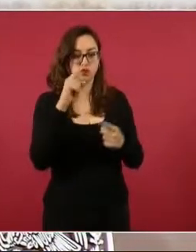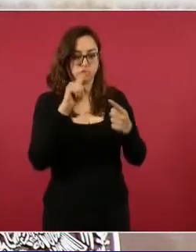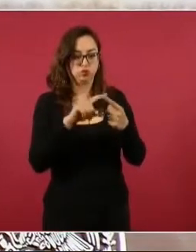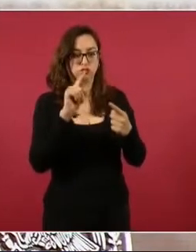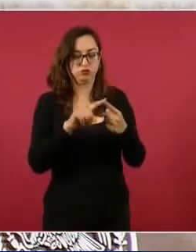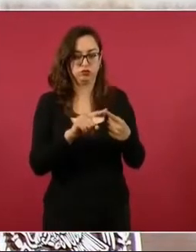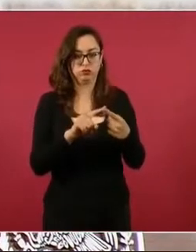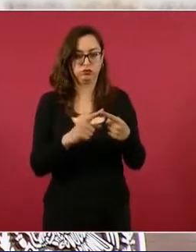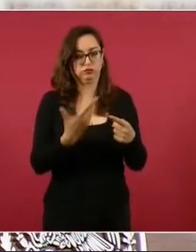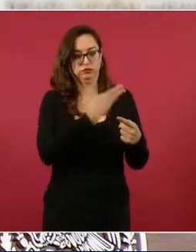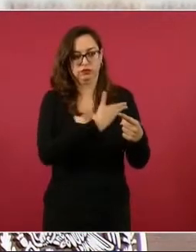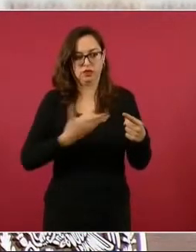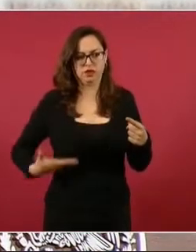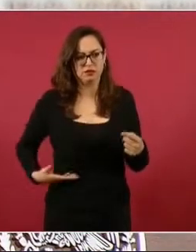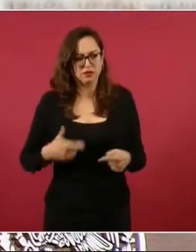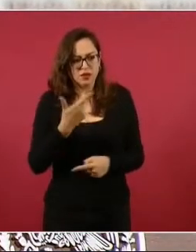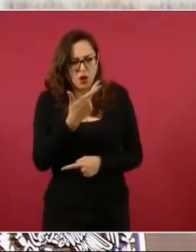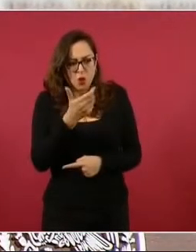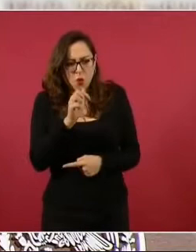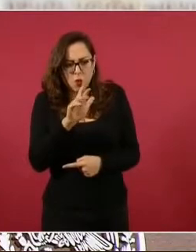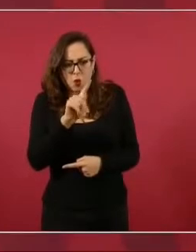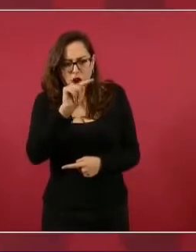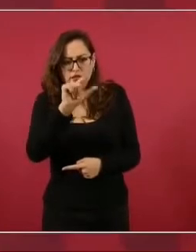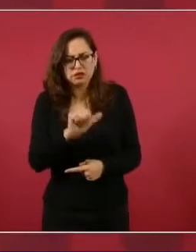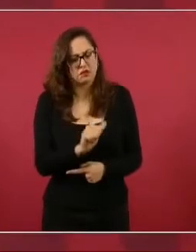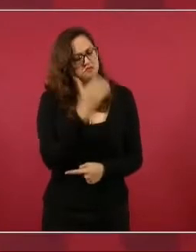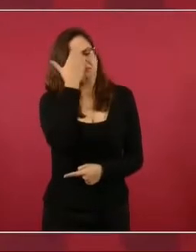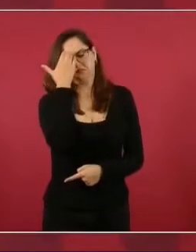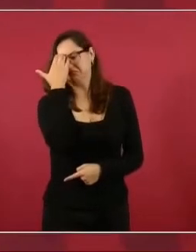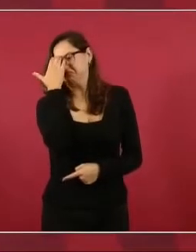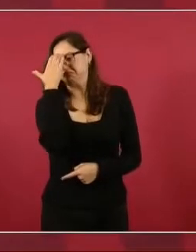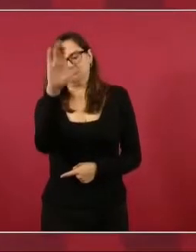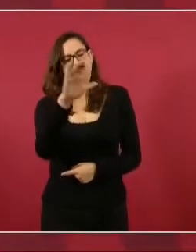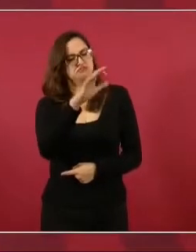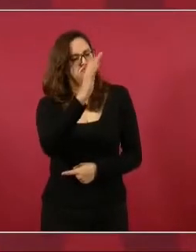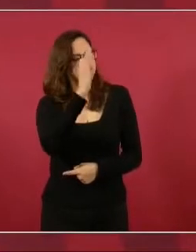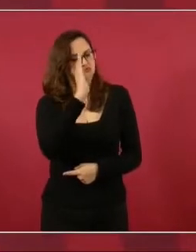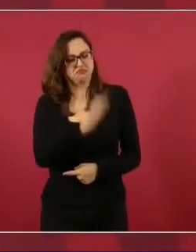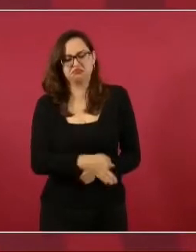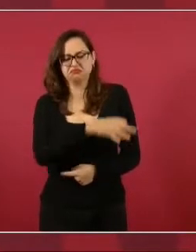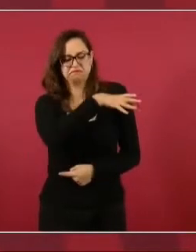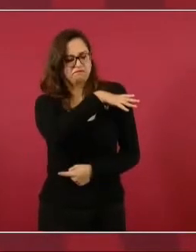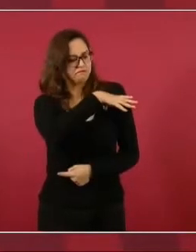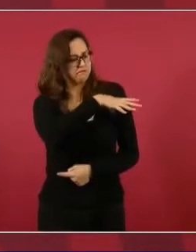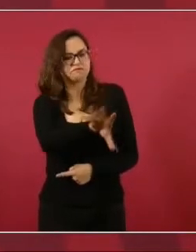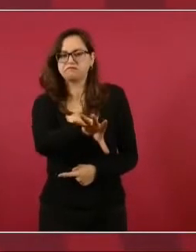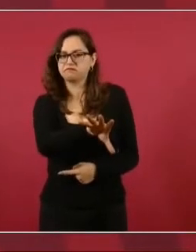usurpador. Y segundo, para que